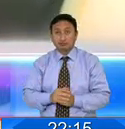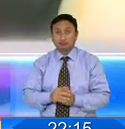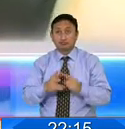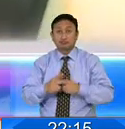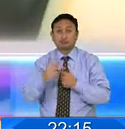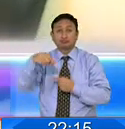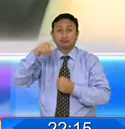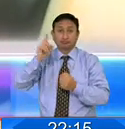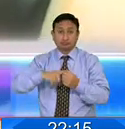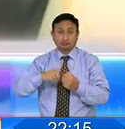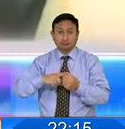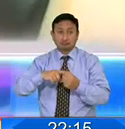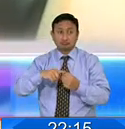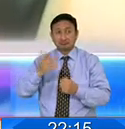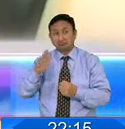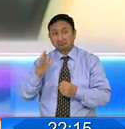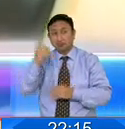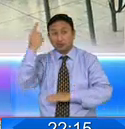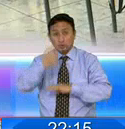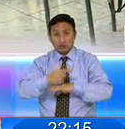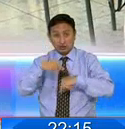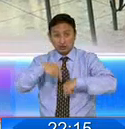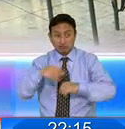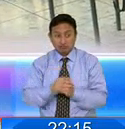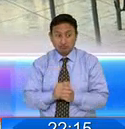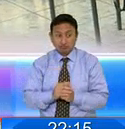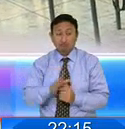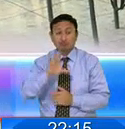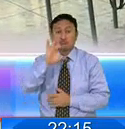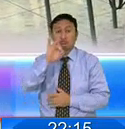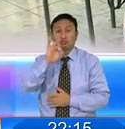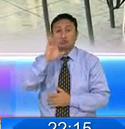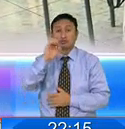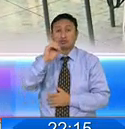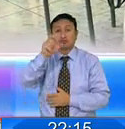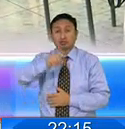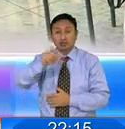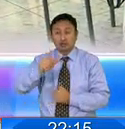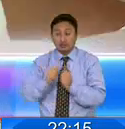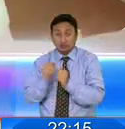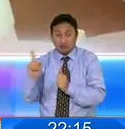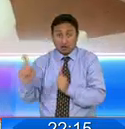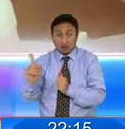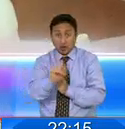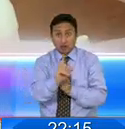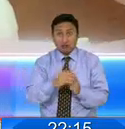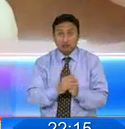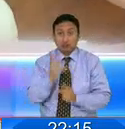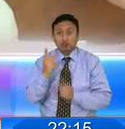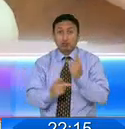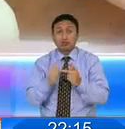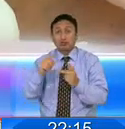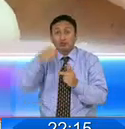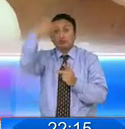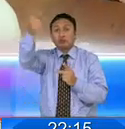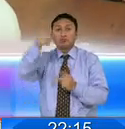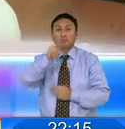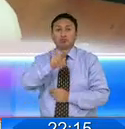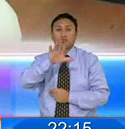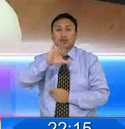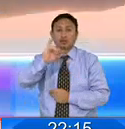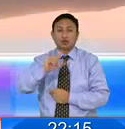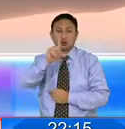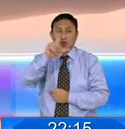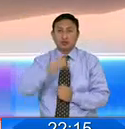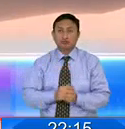en la capital, donde en promedio por día se espera inocular a 800 personas en cada sitio. El proceso durará hasta el próximo 25 de